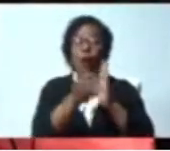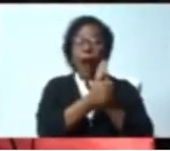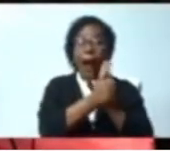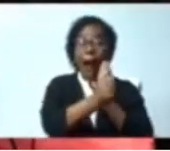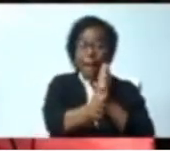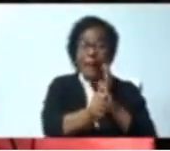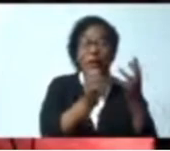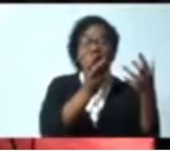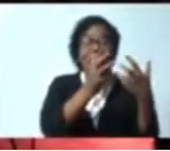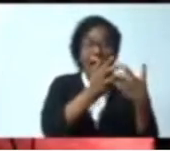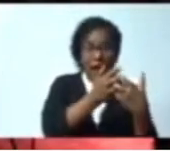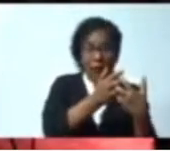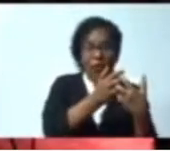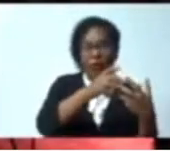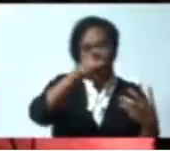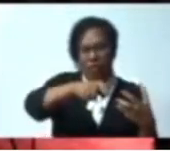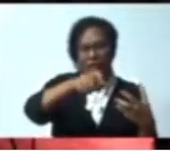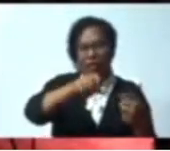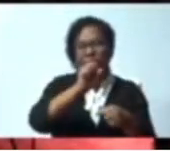ley. Por lo que